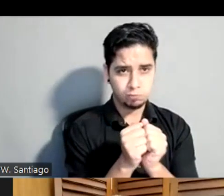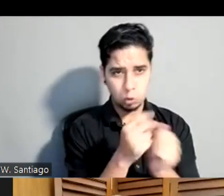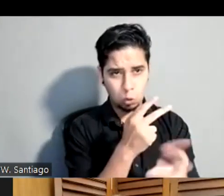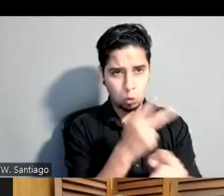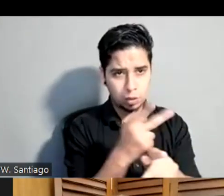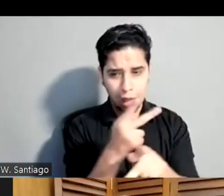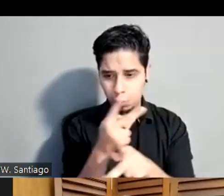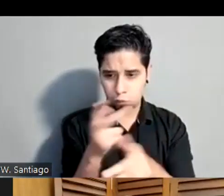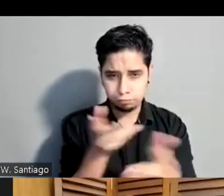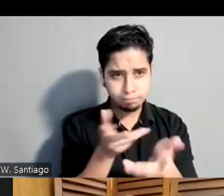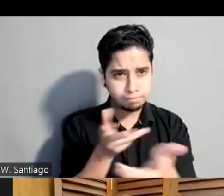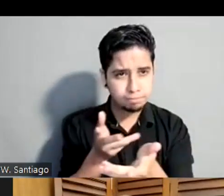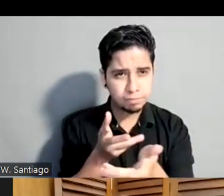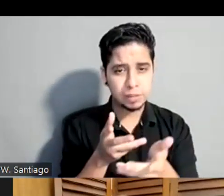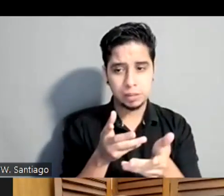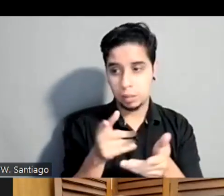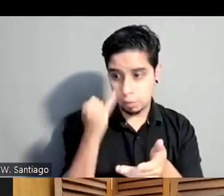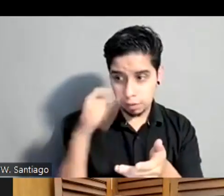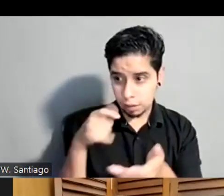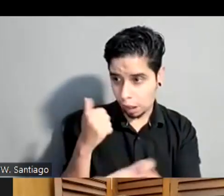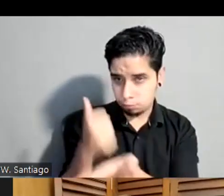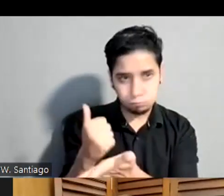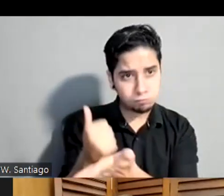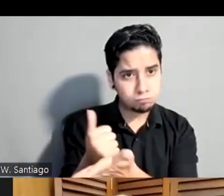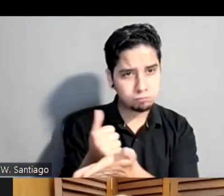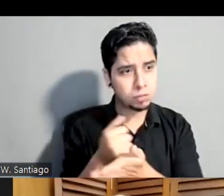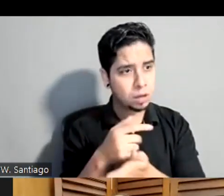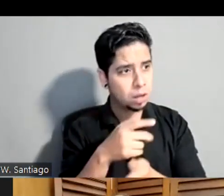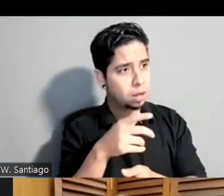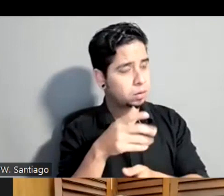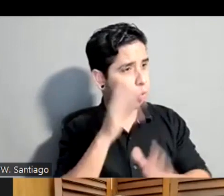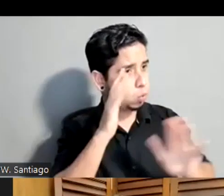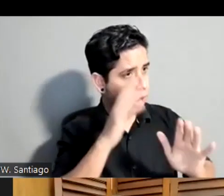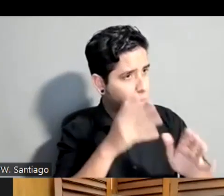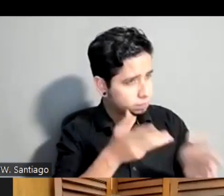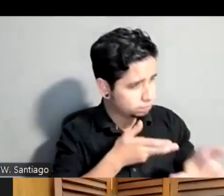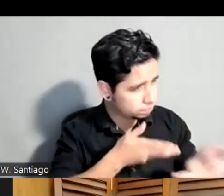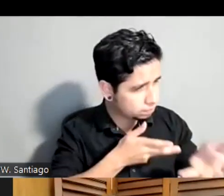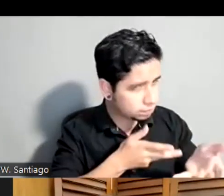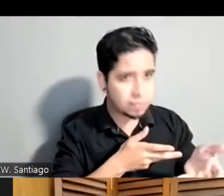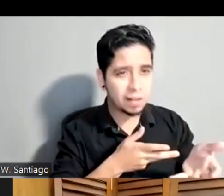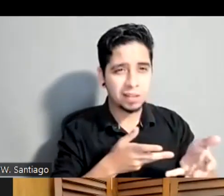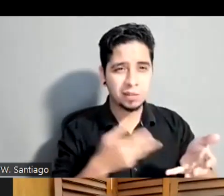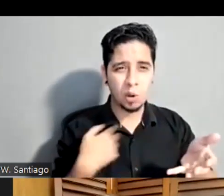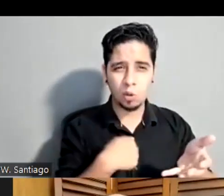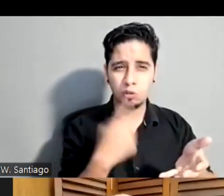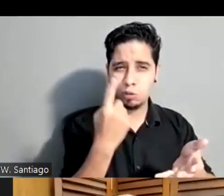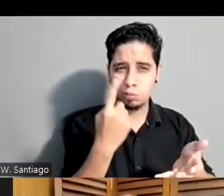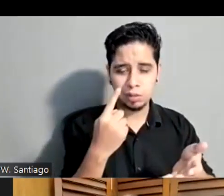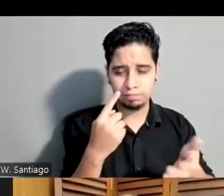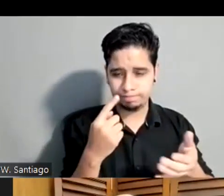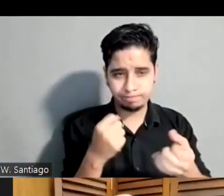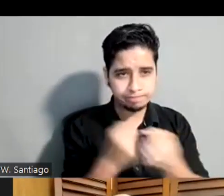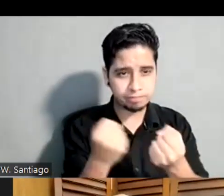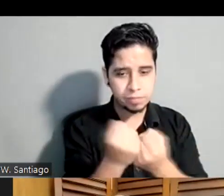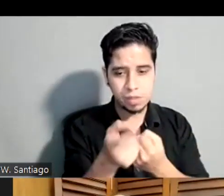darle al que necesita algo, de escuchar quien necesita. Ese aunar esfuerzo es